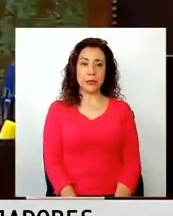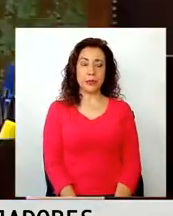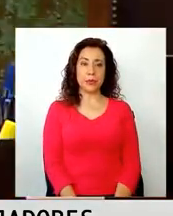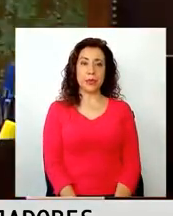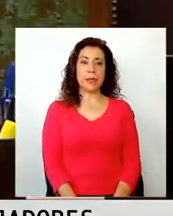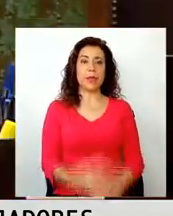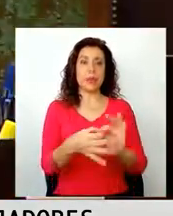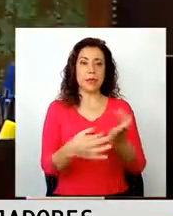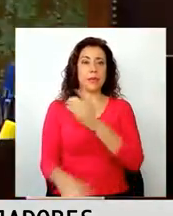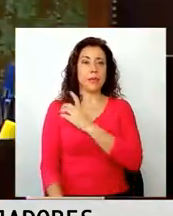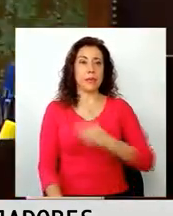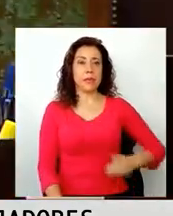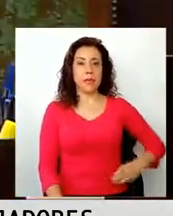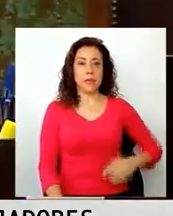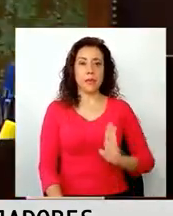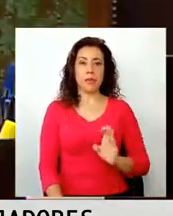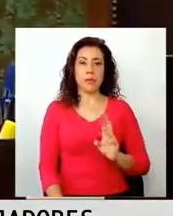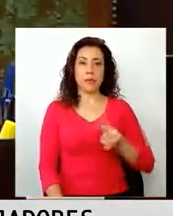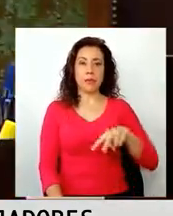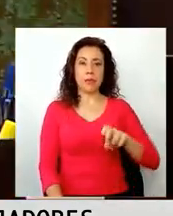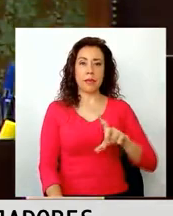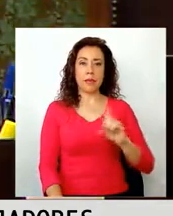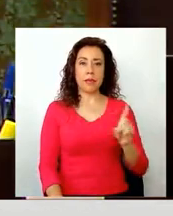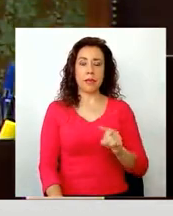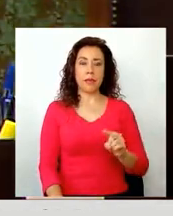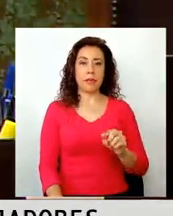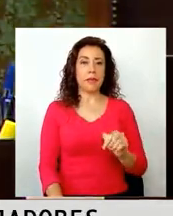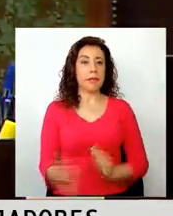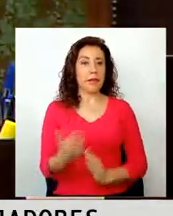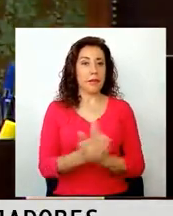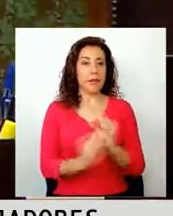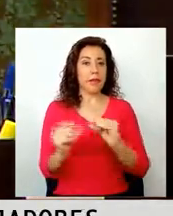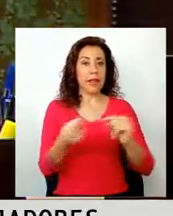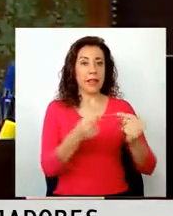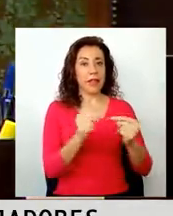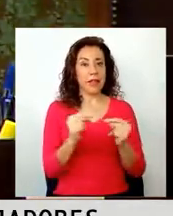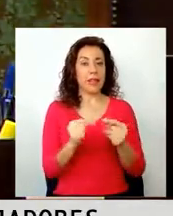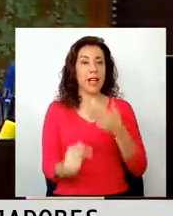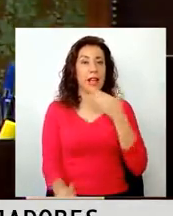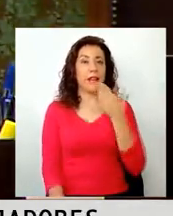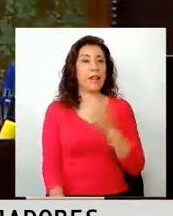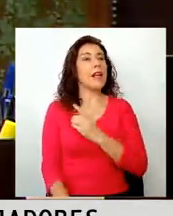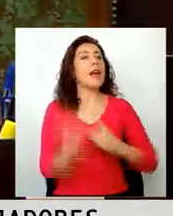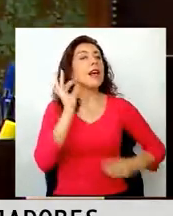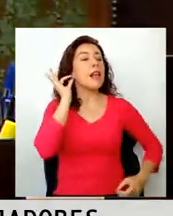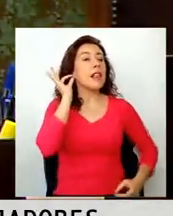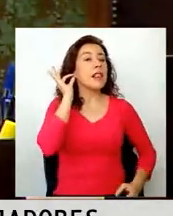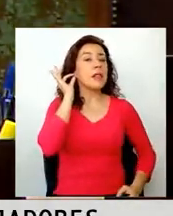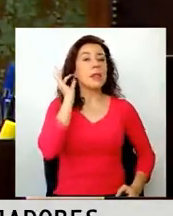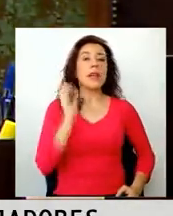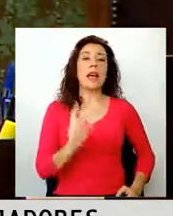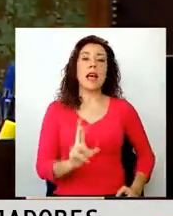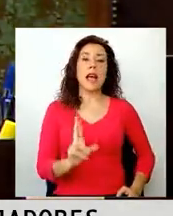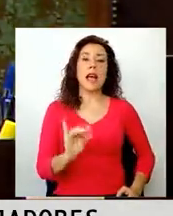bernales a continuación para iniciar el debate tiene la palabra la diputada Marcela riquelme